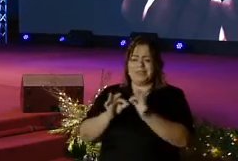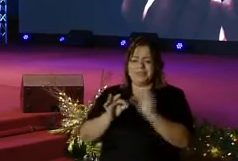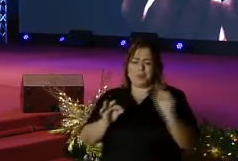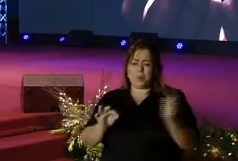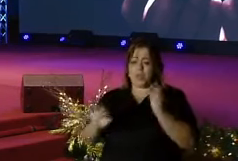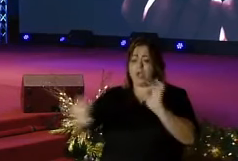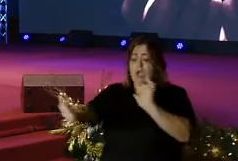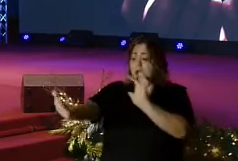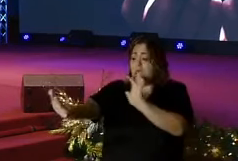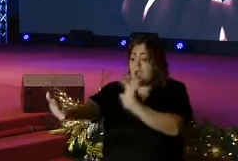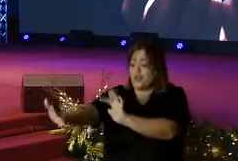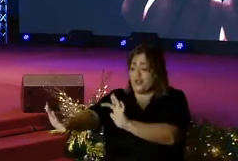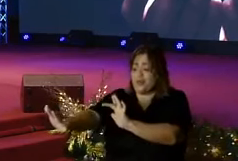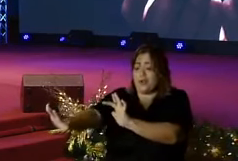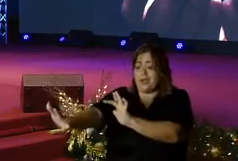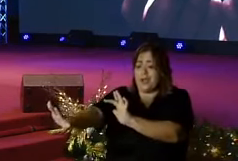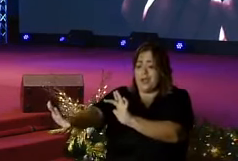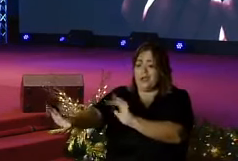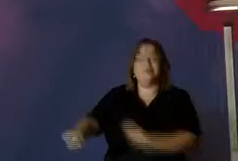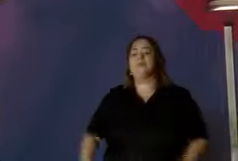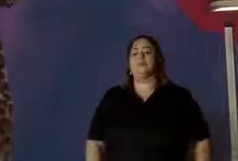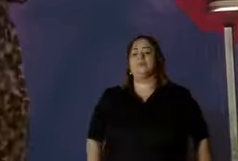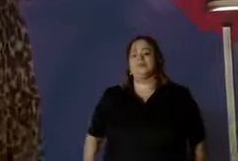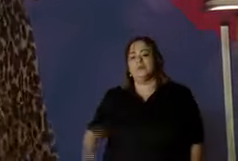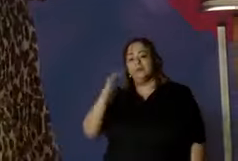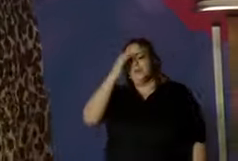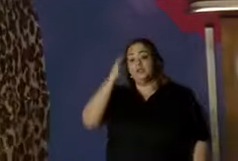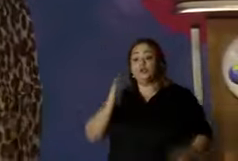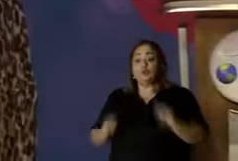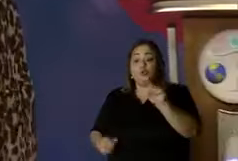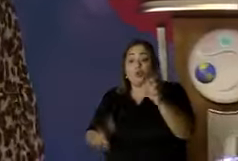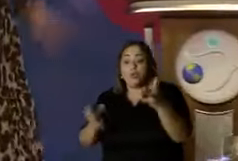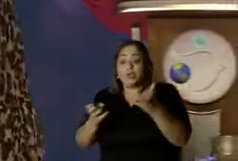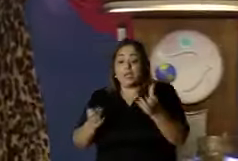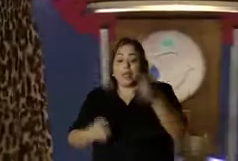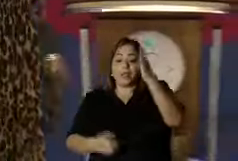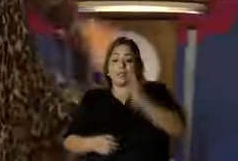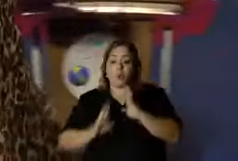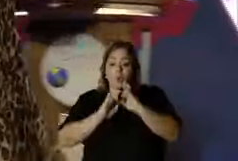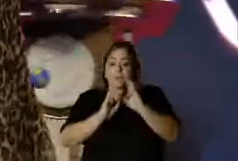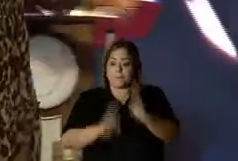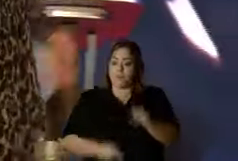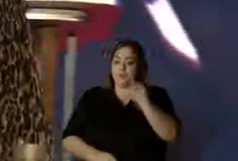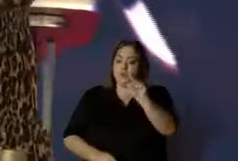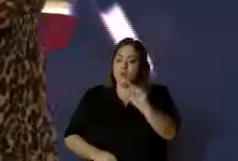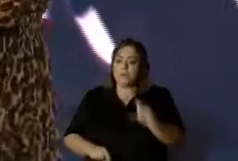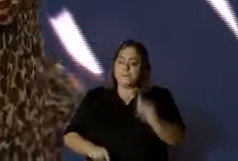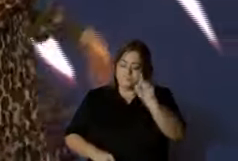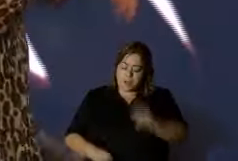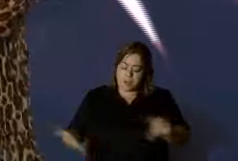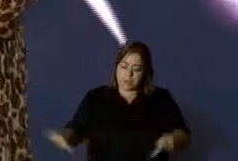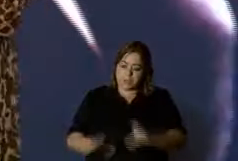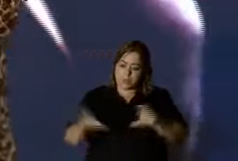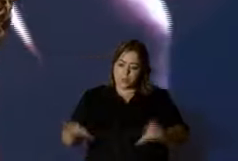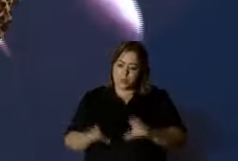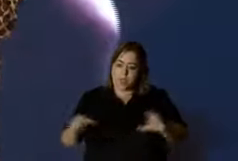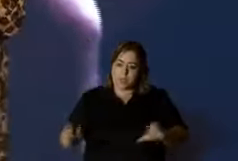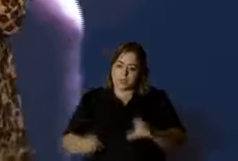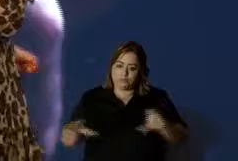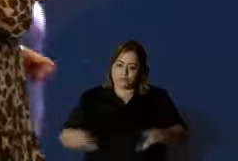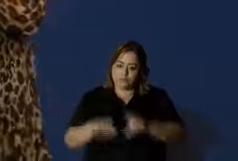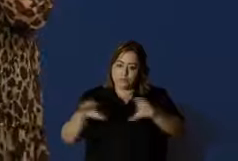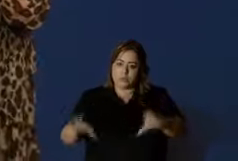estar en movimiento. Hay gente que quiere que Dios responda y no se mueven, y no se mueven. Hermano, mi esposo me enseñó esos mensajes